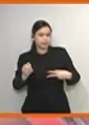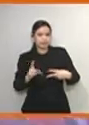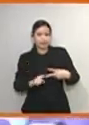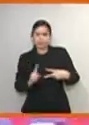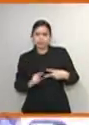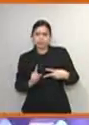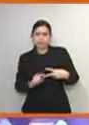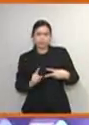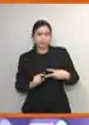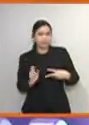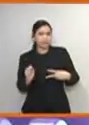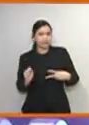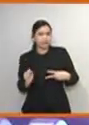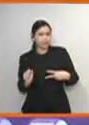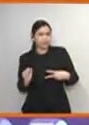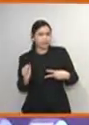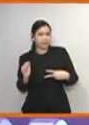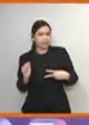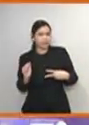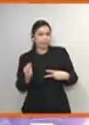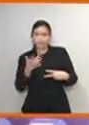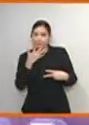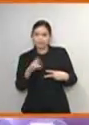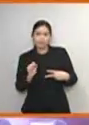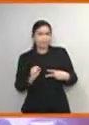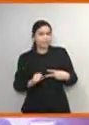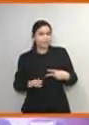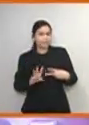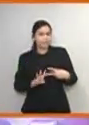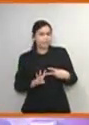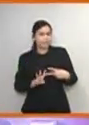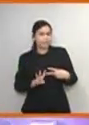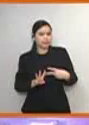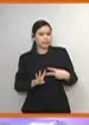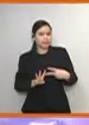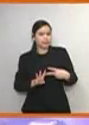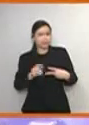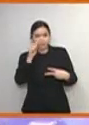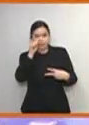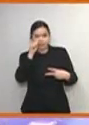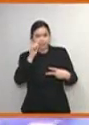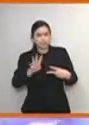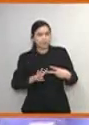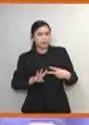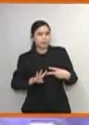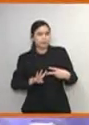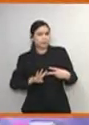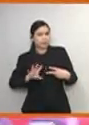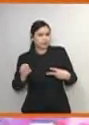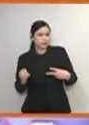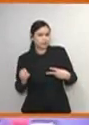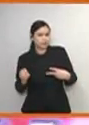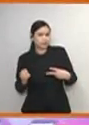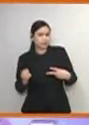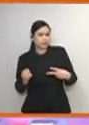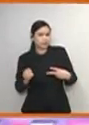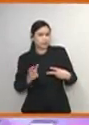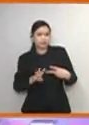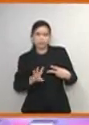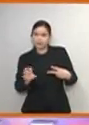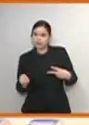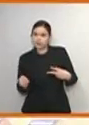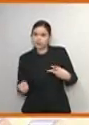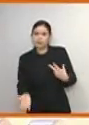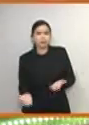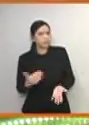30. Segundo número ganador con su primer dígito, suerte. Y este es el 4. Segundo dígito, atentos. Y este es el 0. Y el segundo número ganador